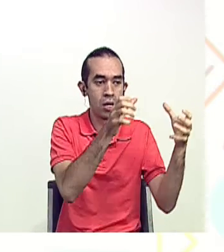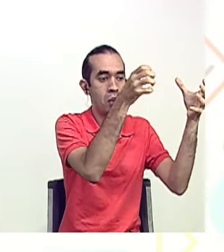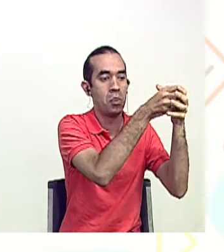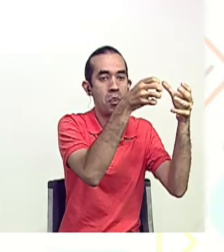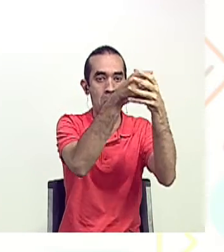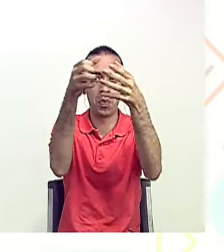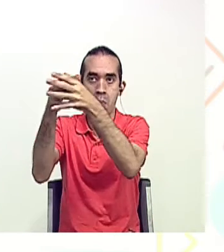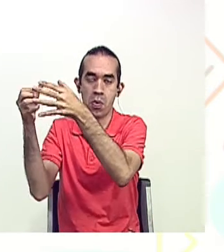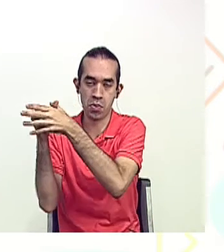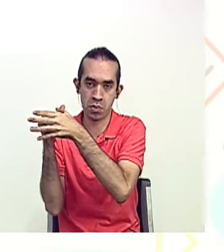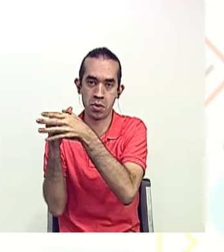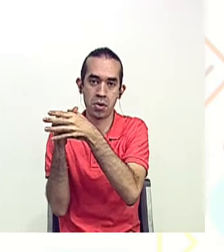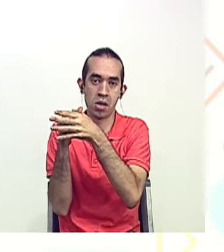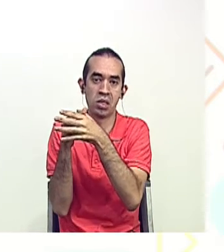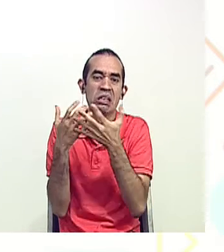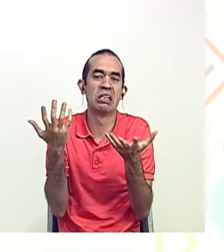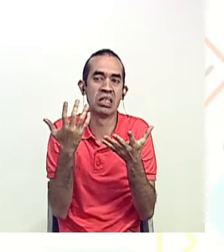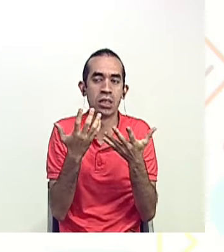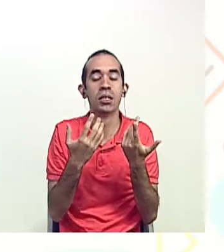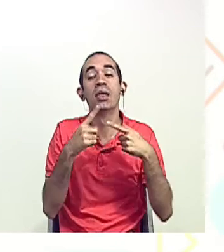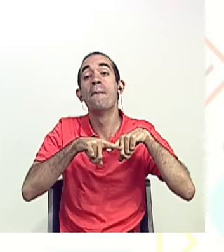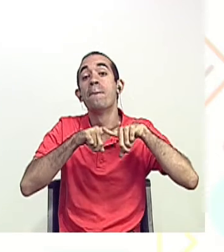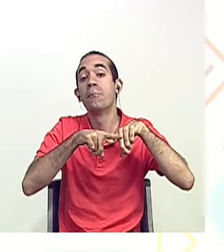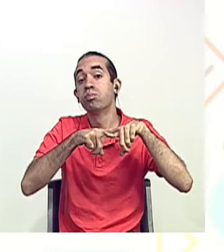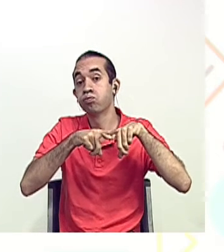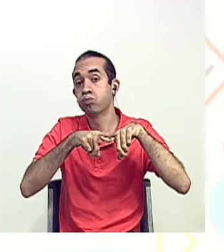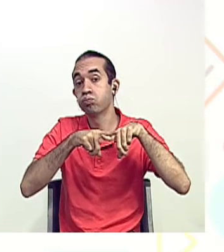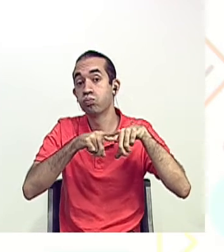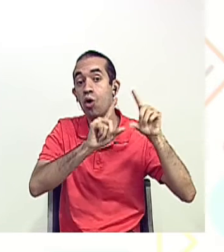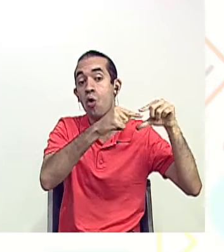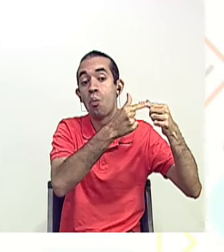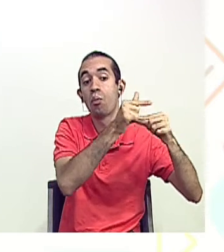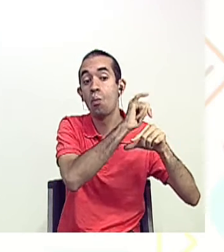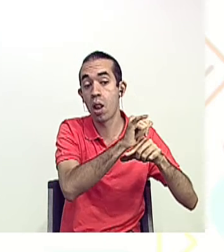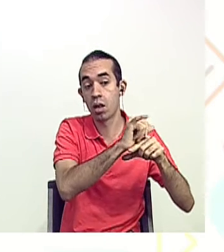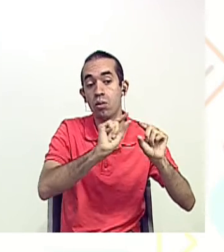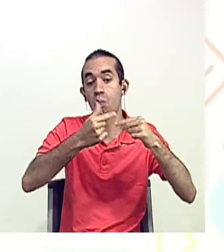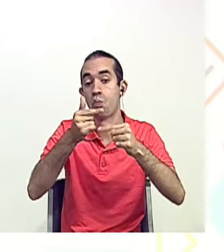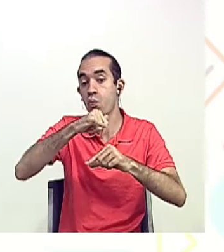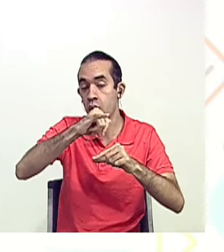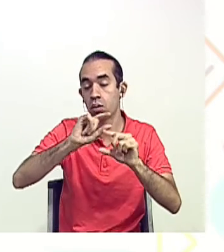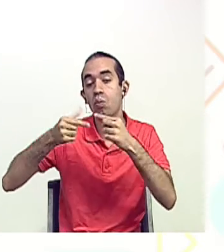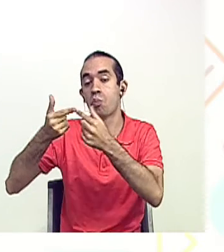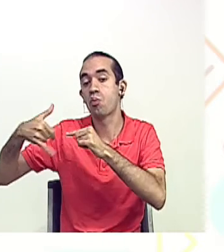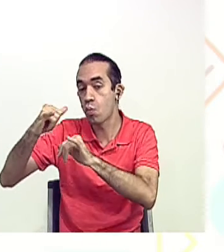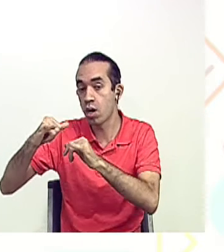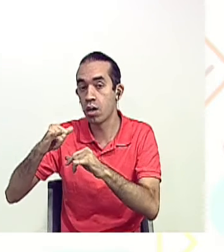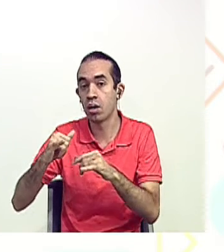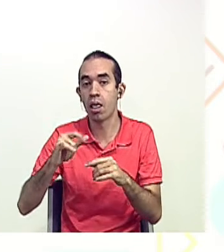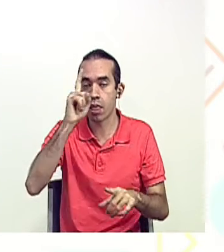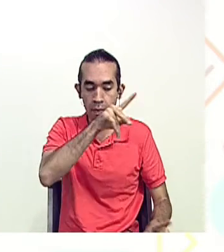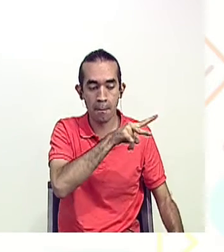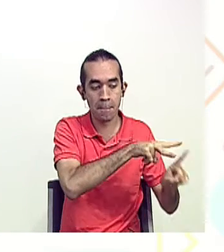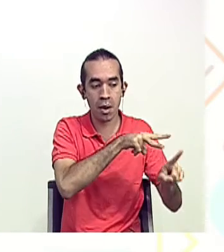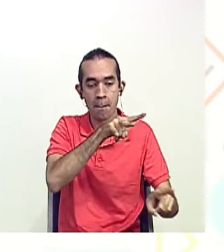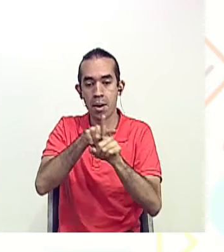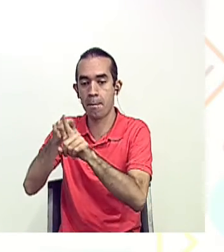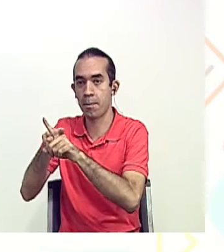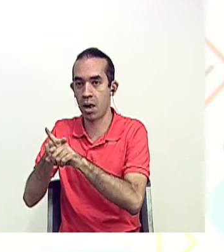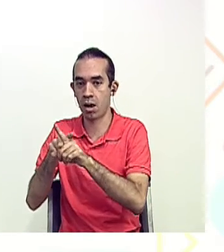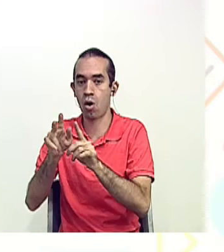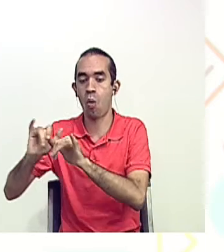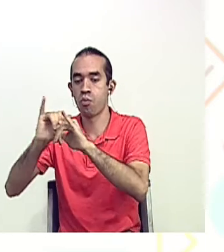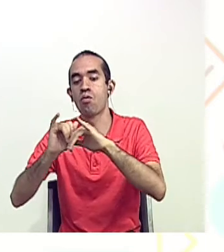de modo que de acuerdo a grupos iguales tengan un factor común.